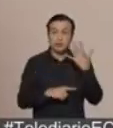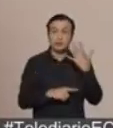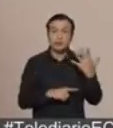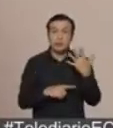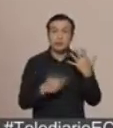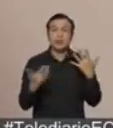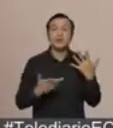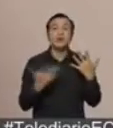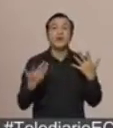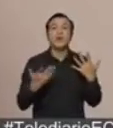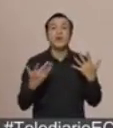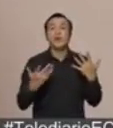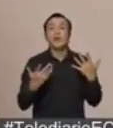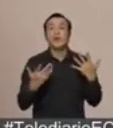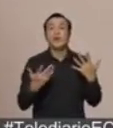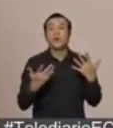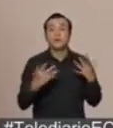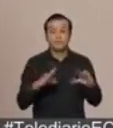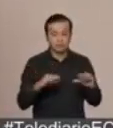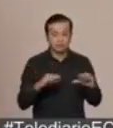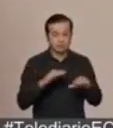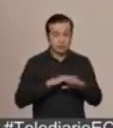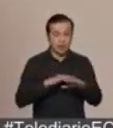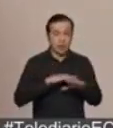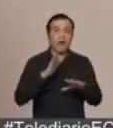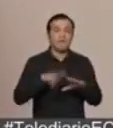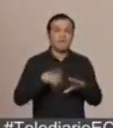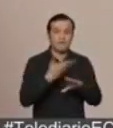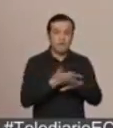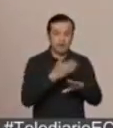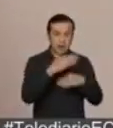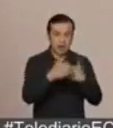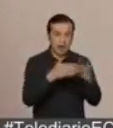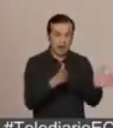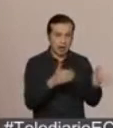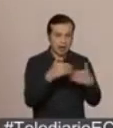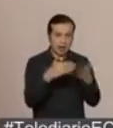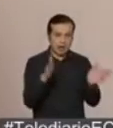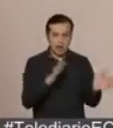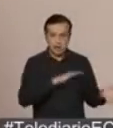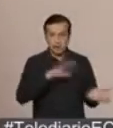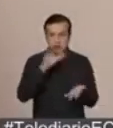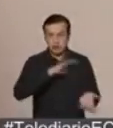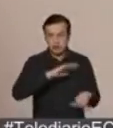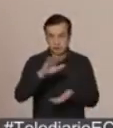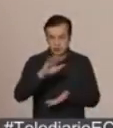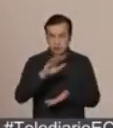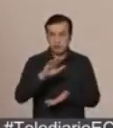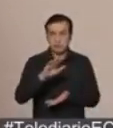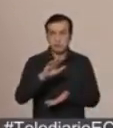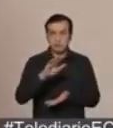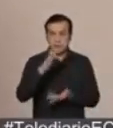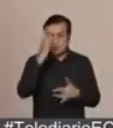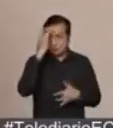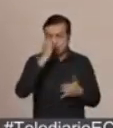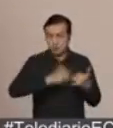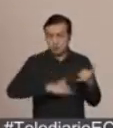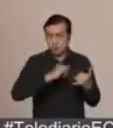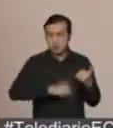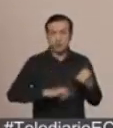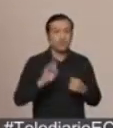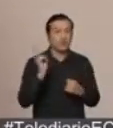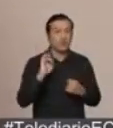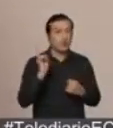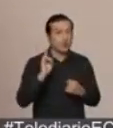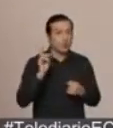positivos en los empaques externos, en la caja de los envíos de un contenedor. Y ojo, no es del virus, es de las trazas del